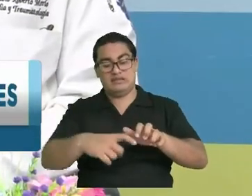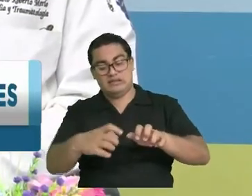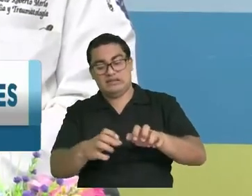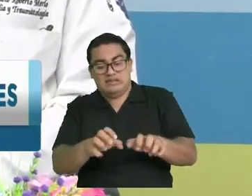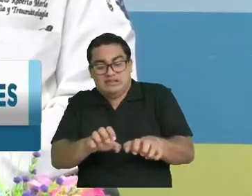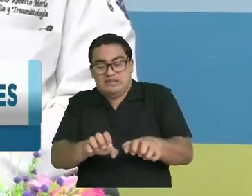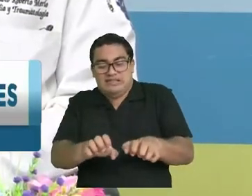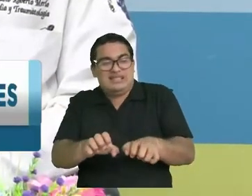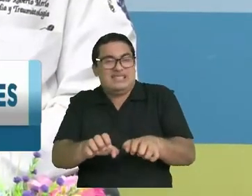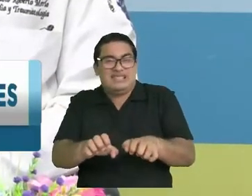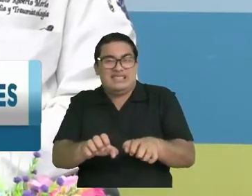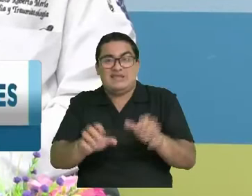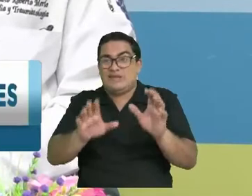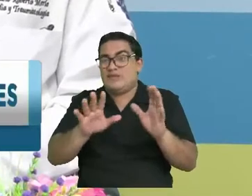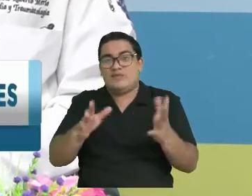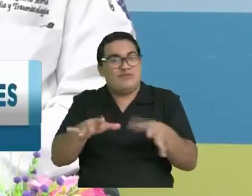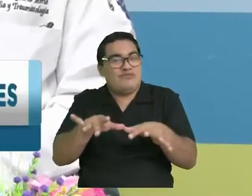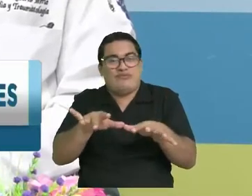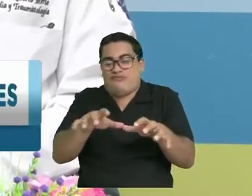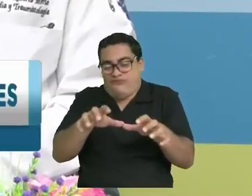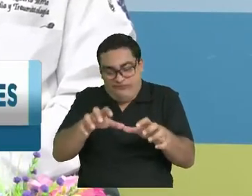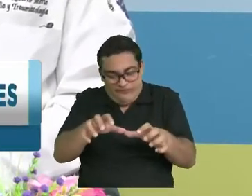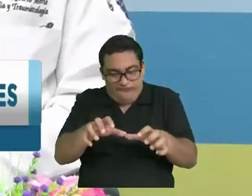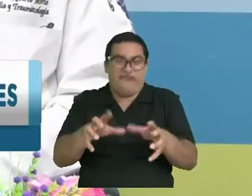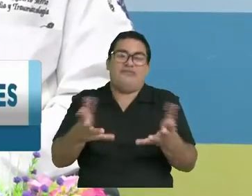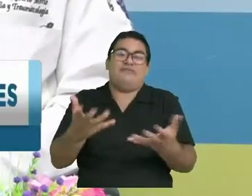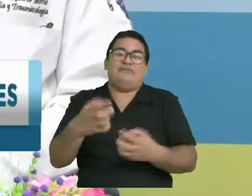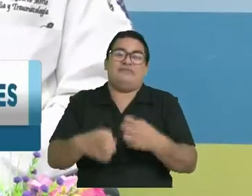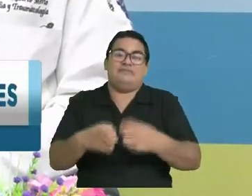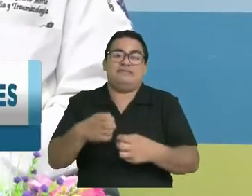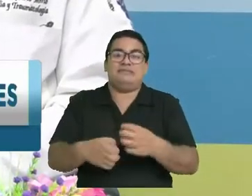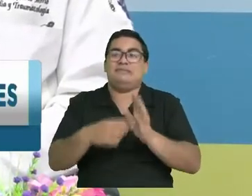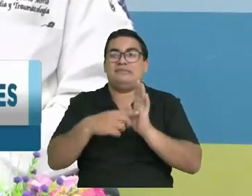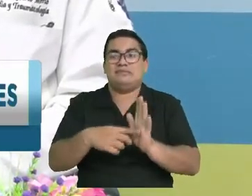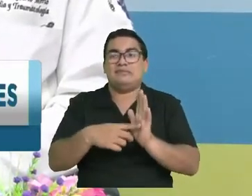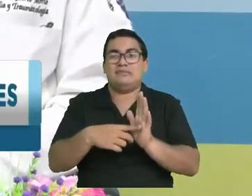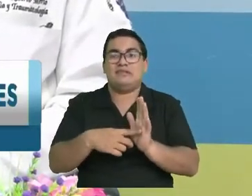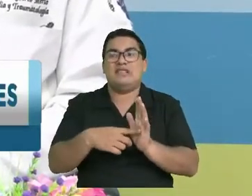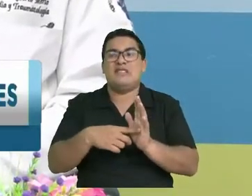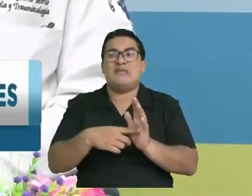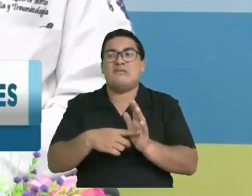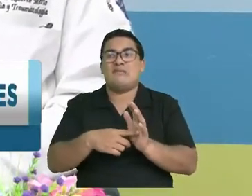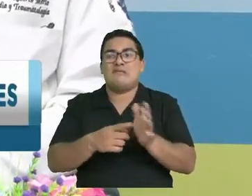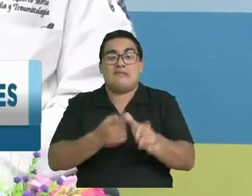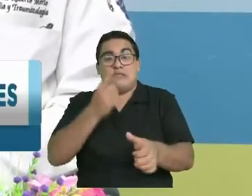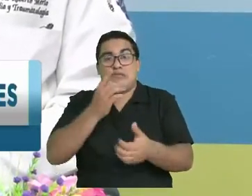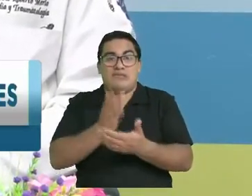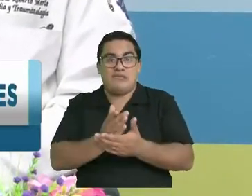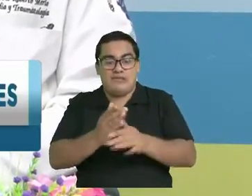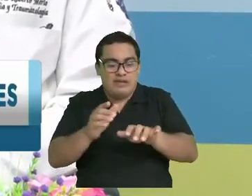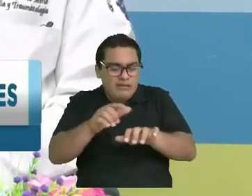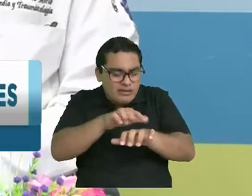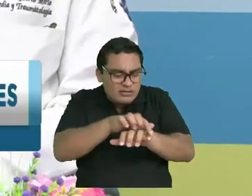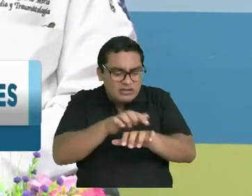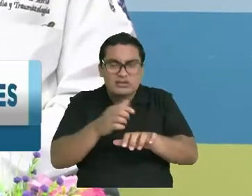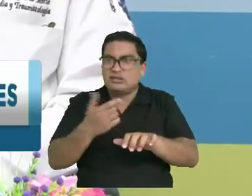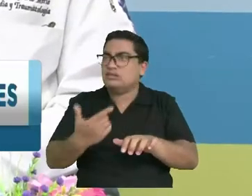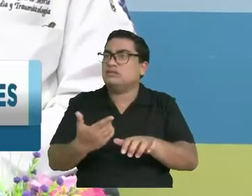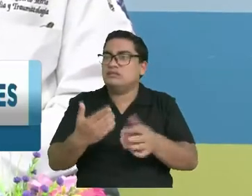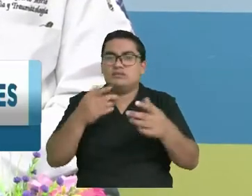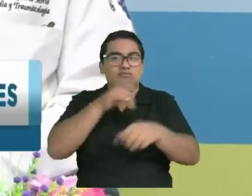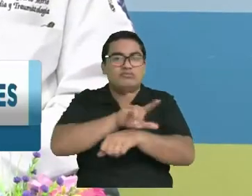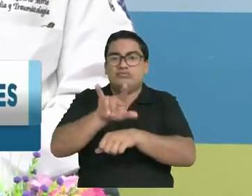tiene afectado todo el pie de la persona. Por eso es que cuando hay desde la primera aparición de deformidad, uno